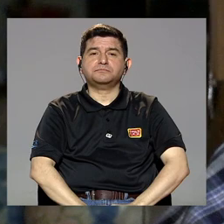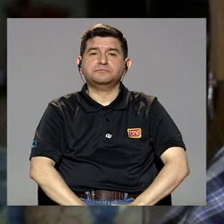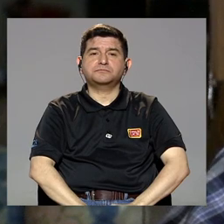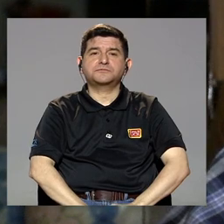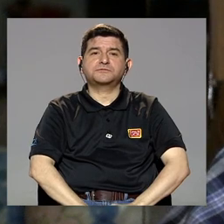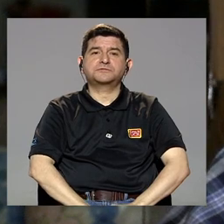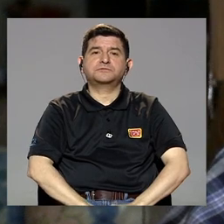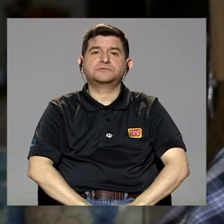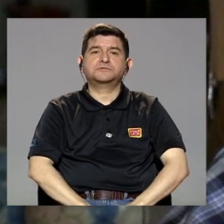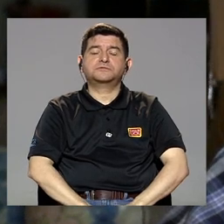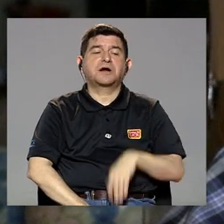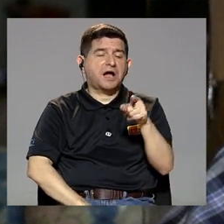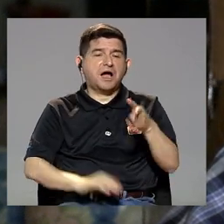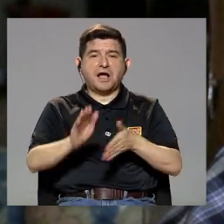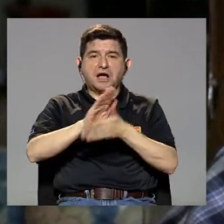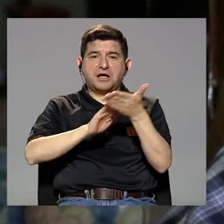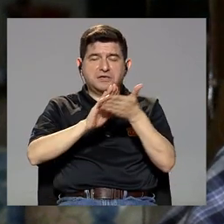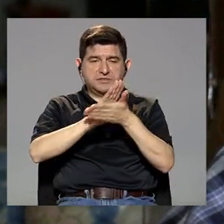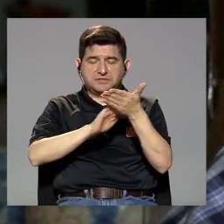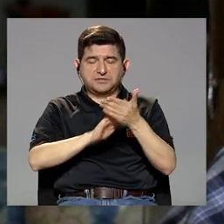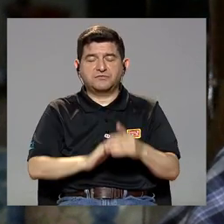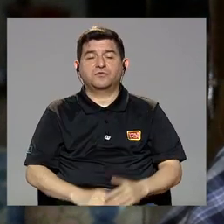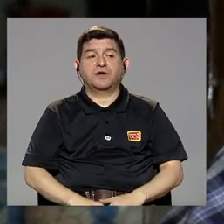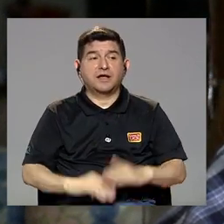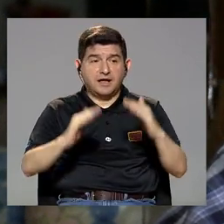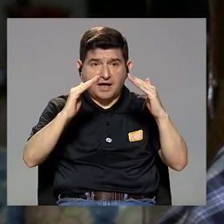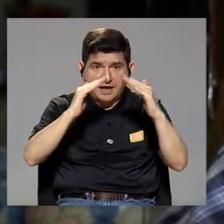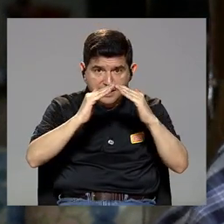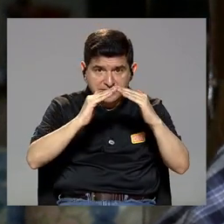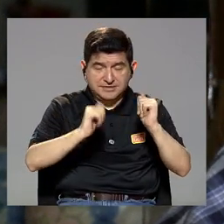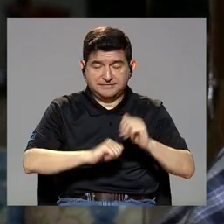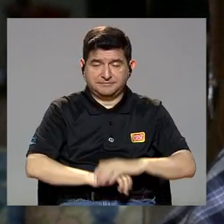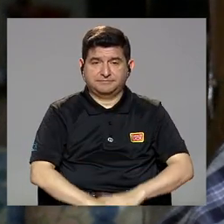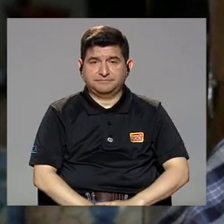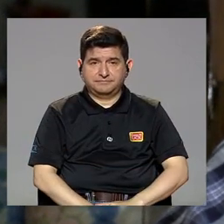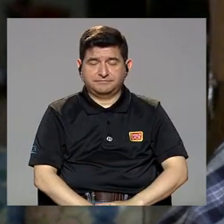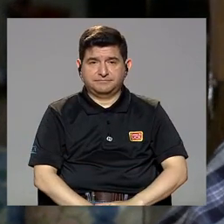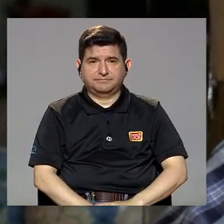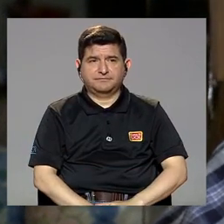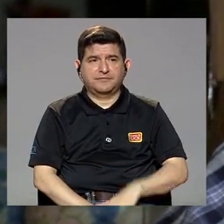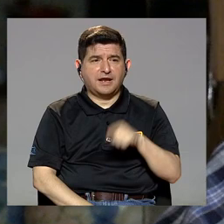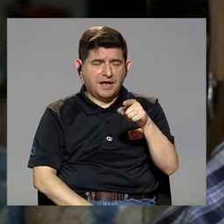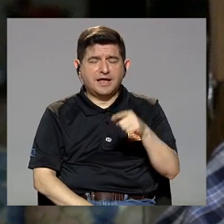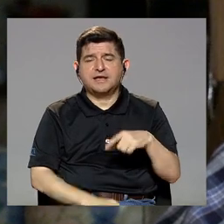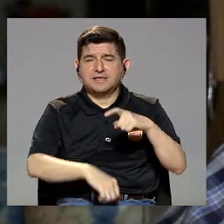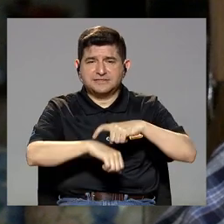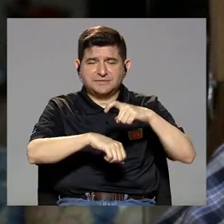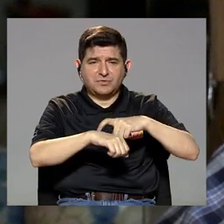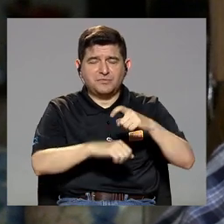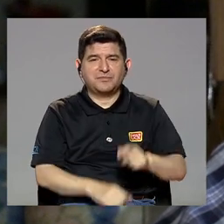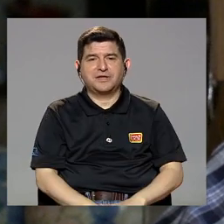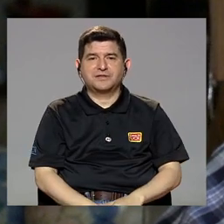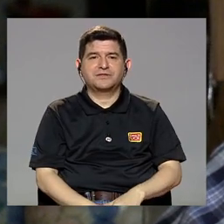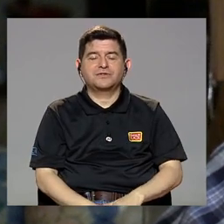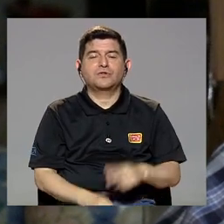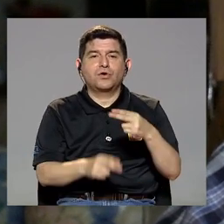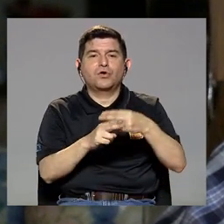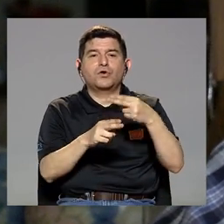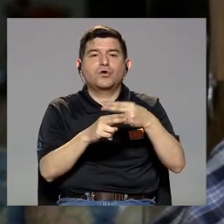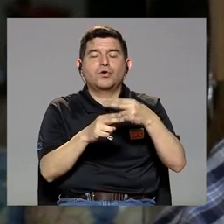y se fue a alojar en mi casa no se llama a jesús en ese momento usaba el nombre